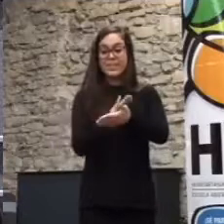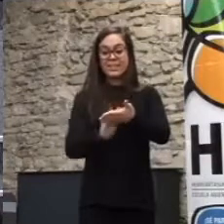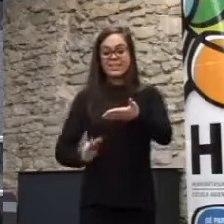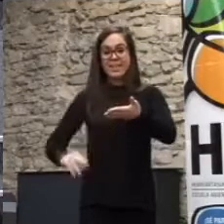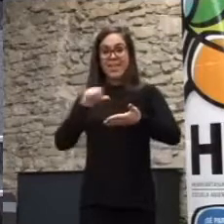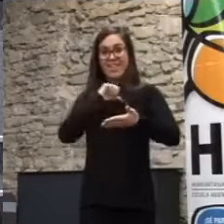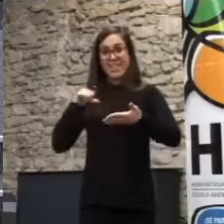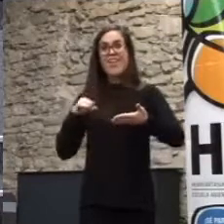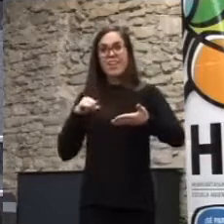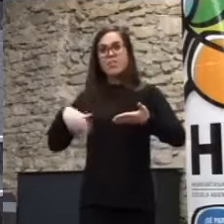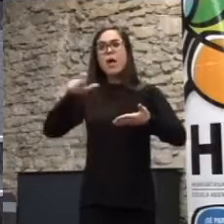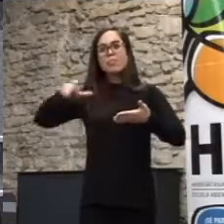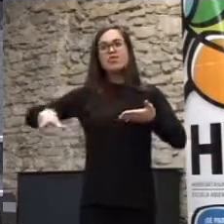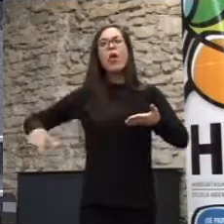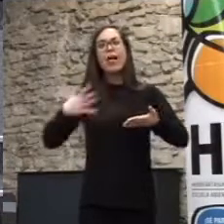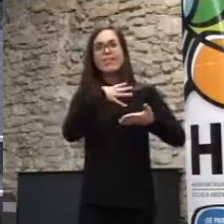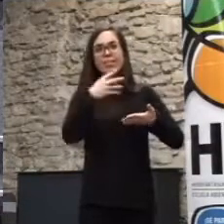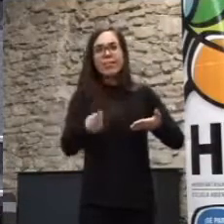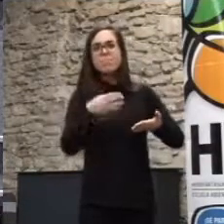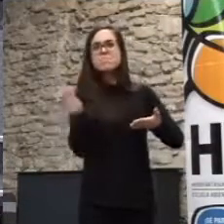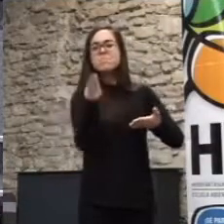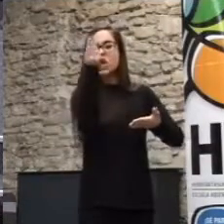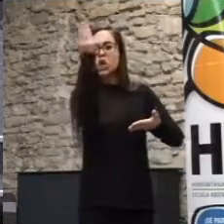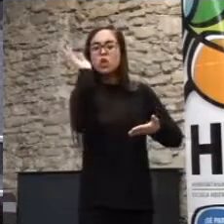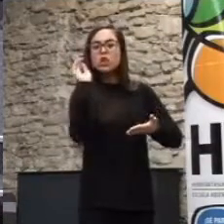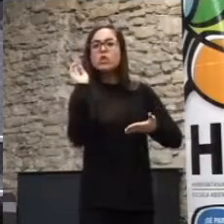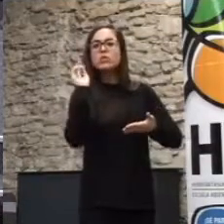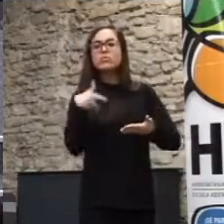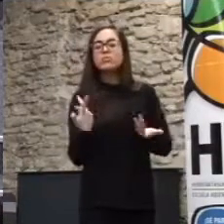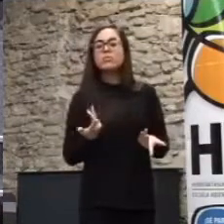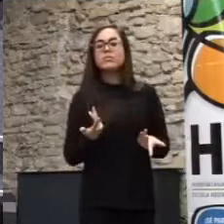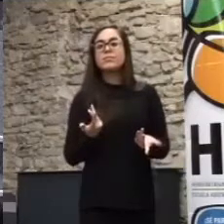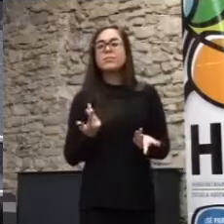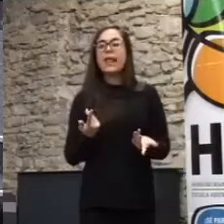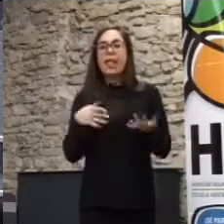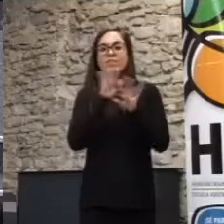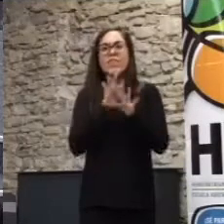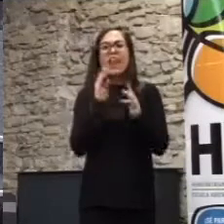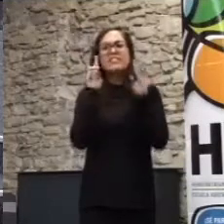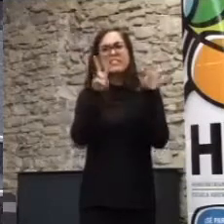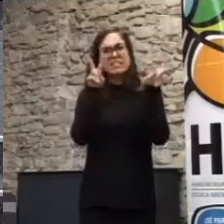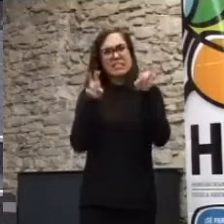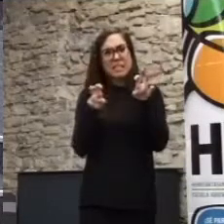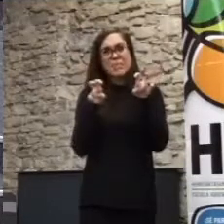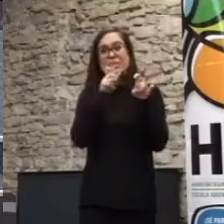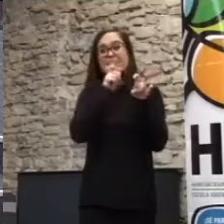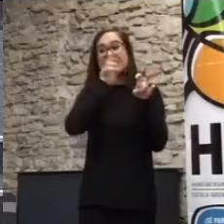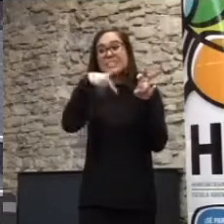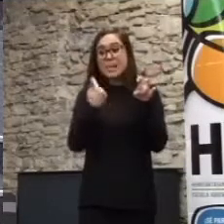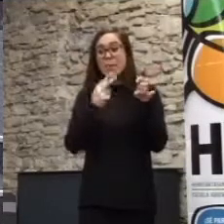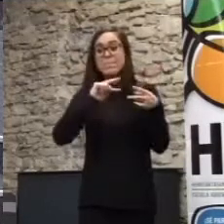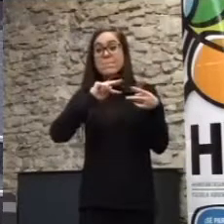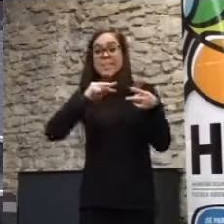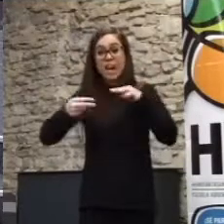Aitor. Entonces son temas bastante áridos de tratar, pero bueno, ahí está nuestra función de traductores y traductoras,